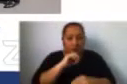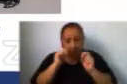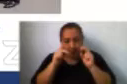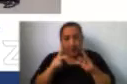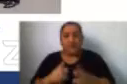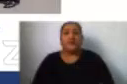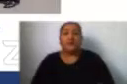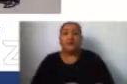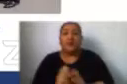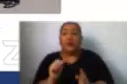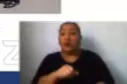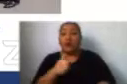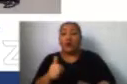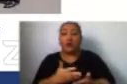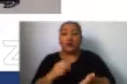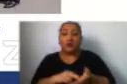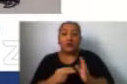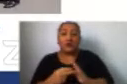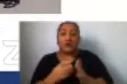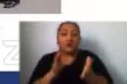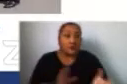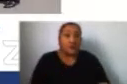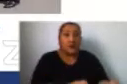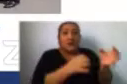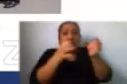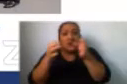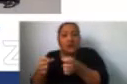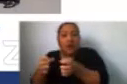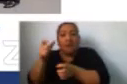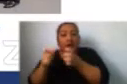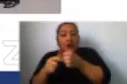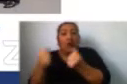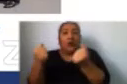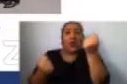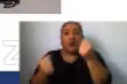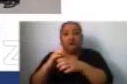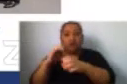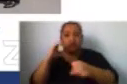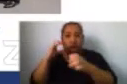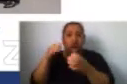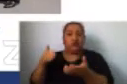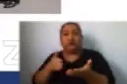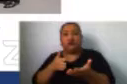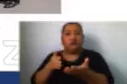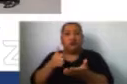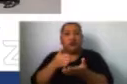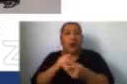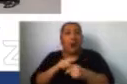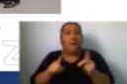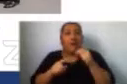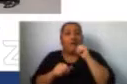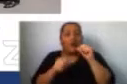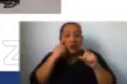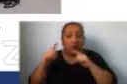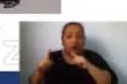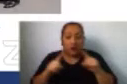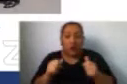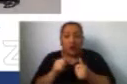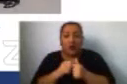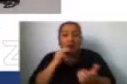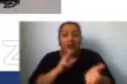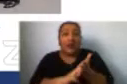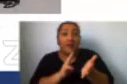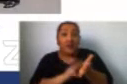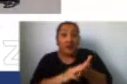determinantes fue el traslado de personas en el transporte público. En una supervisión realizada por la Defensoría